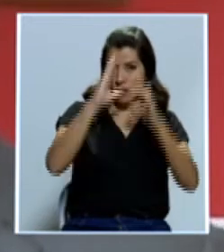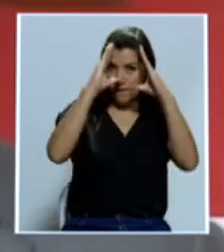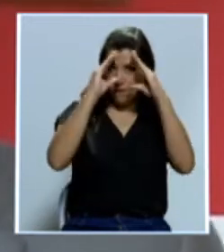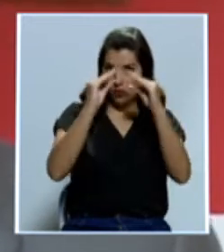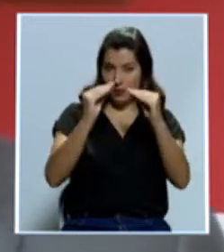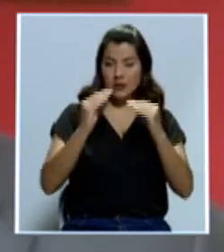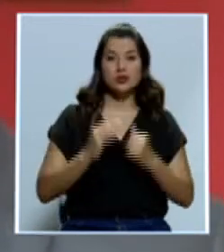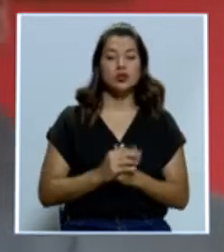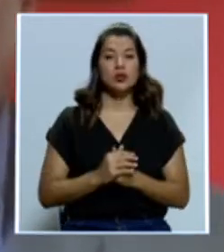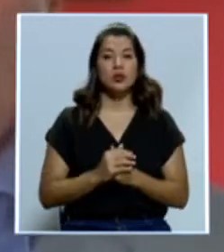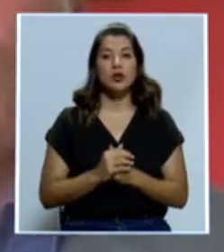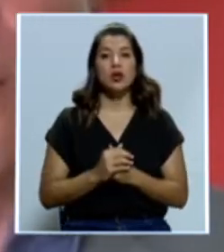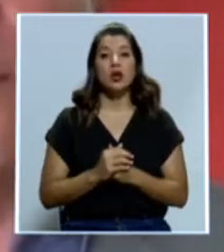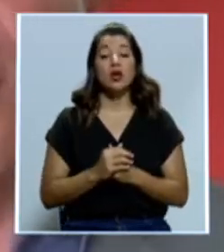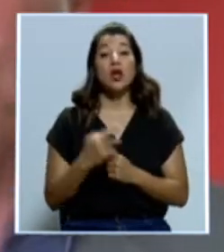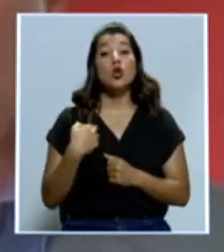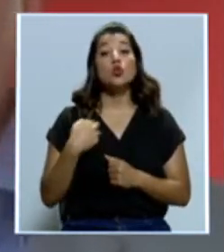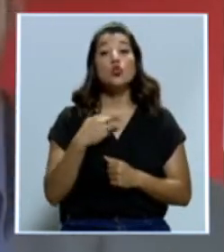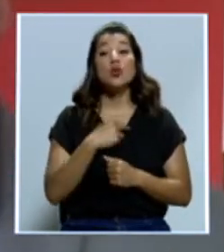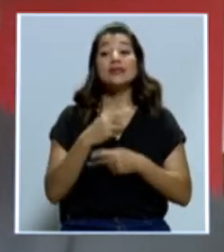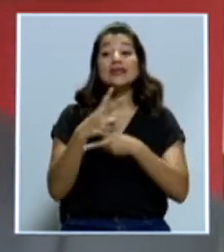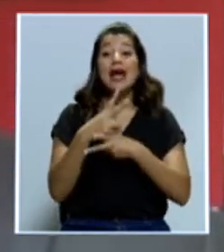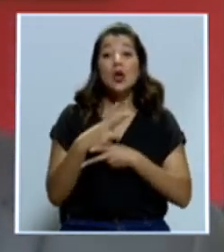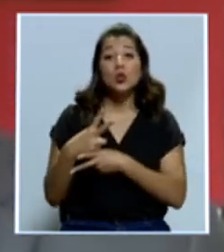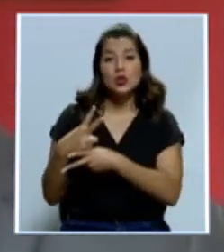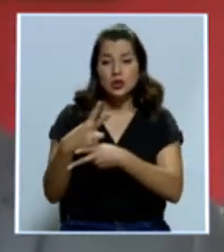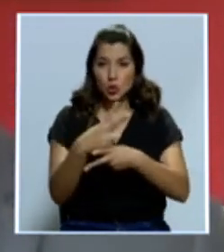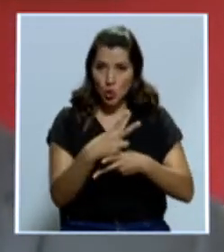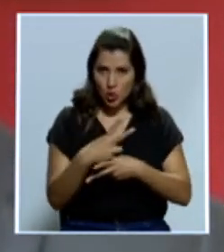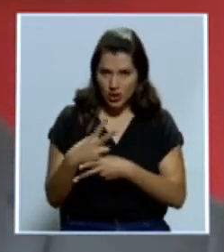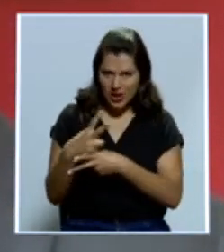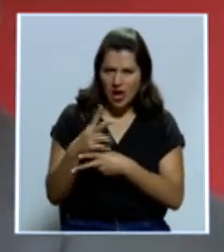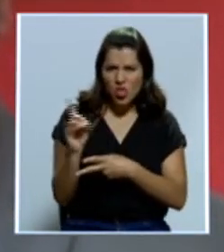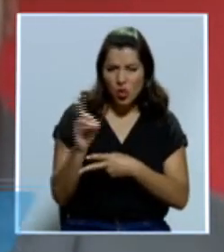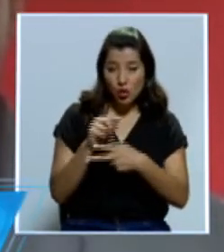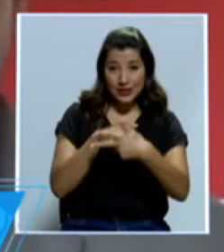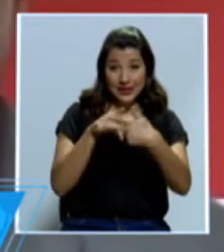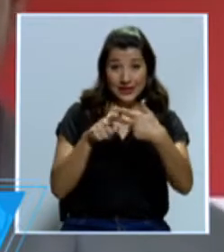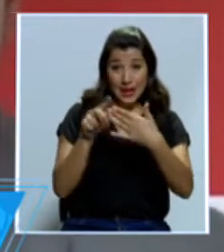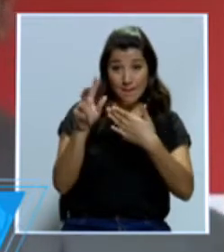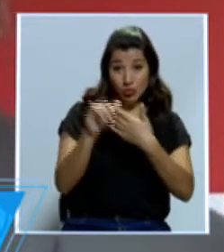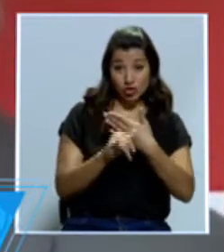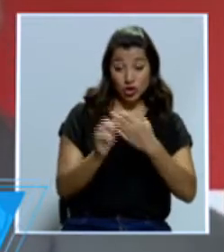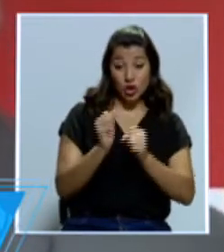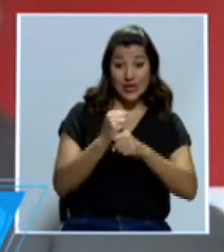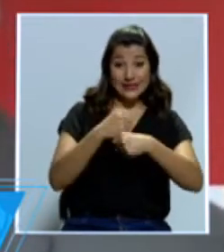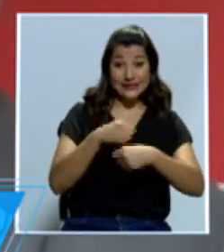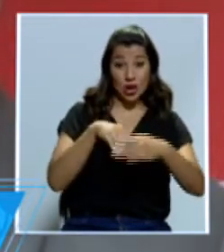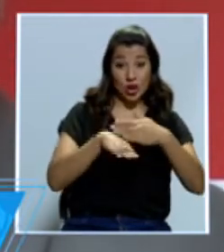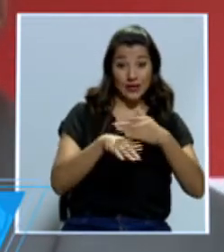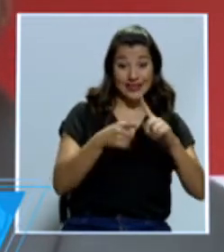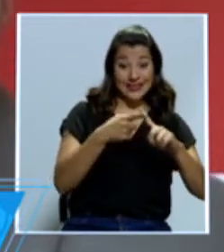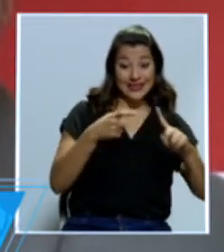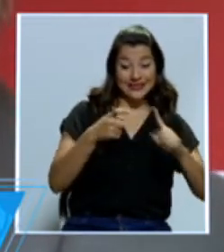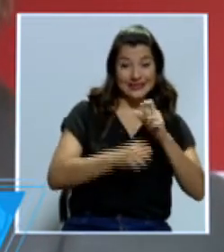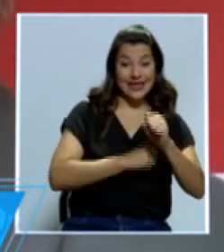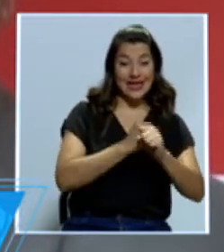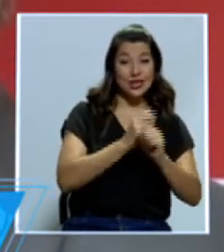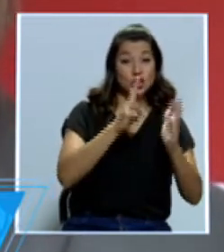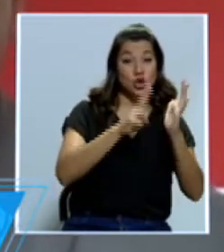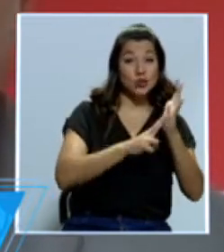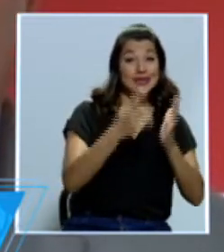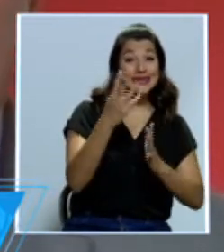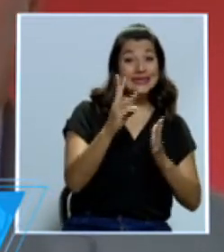La auditoría se basó en 3 proyectos que se realizaron entre el 2016 y el 2018. Son de